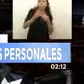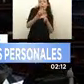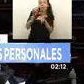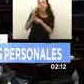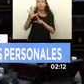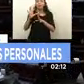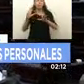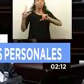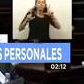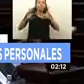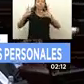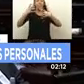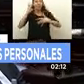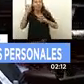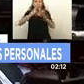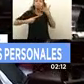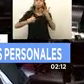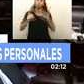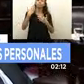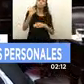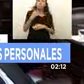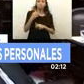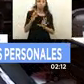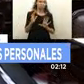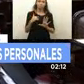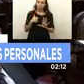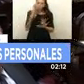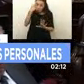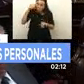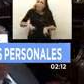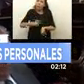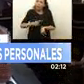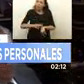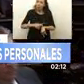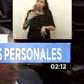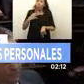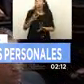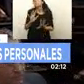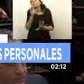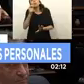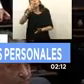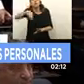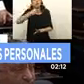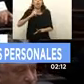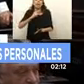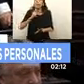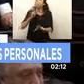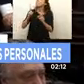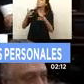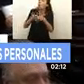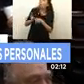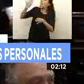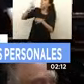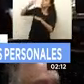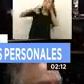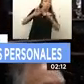pero me parece que es hora sinceramente de que convoquen miren si no quieren convocar a los que estaban antes no importa pero tienen